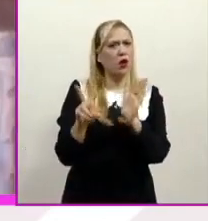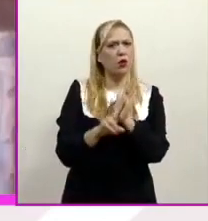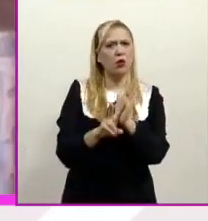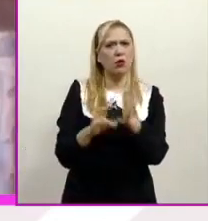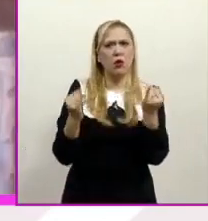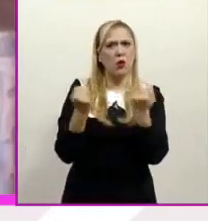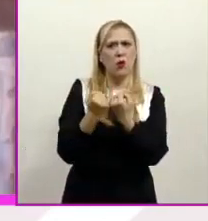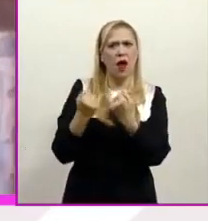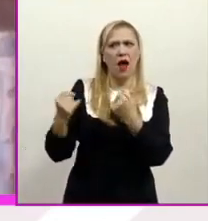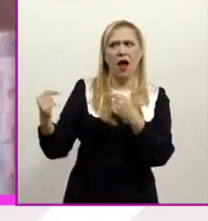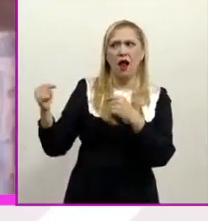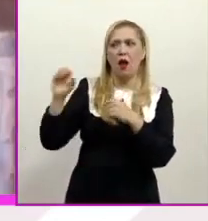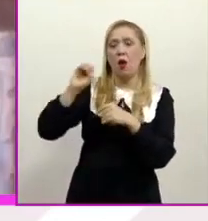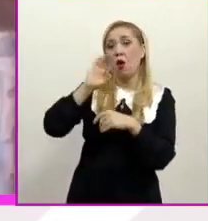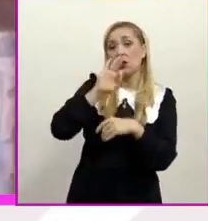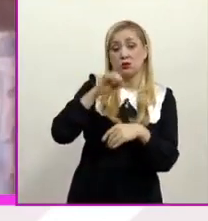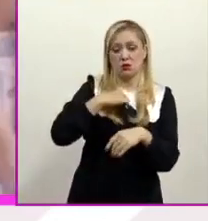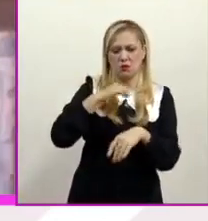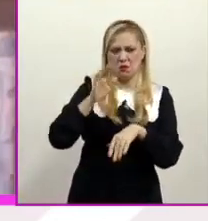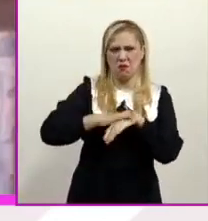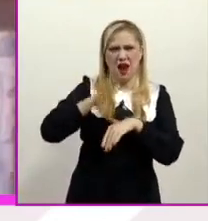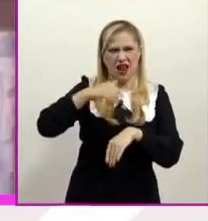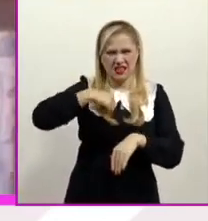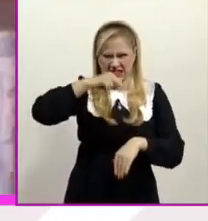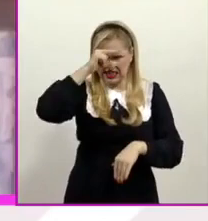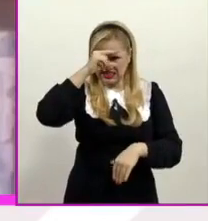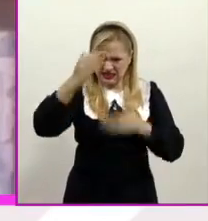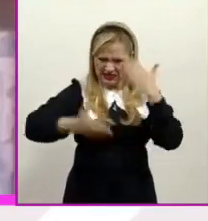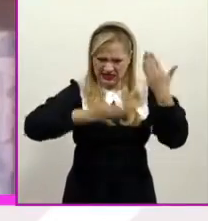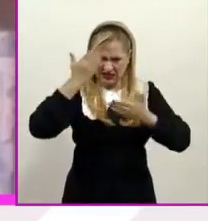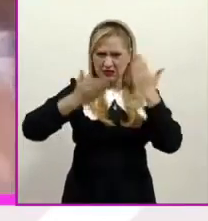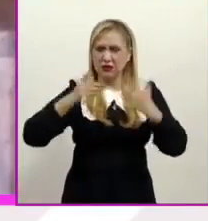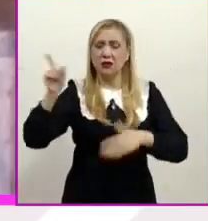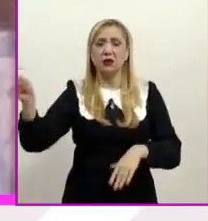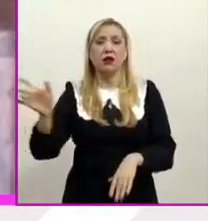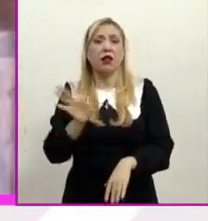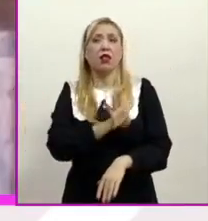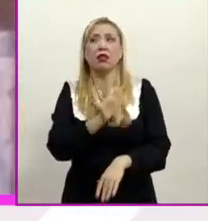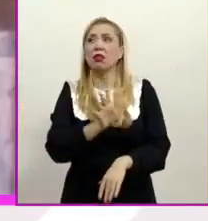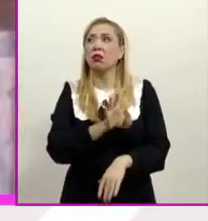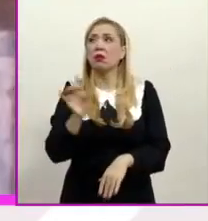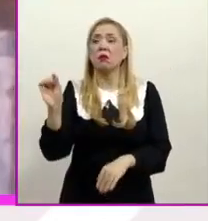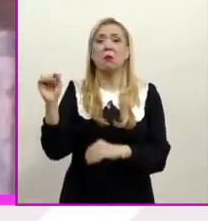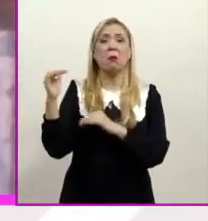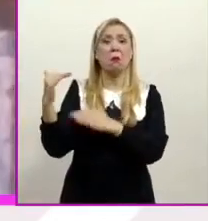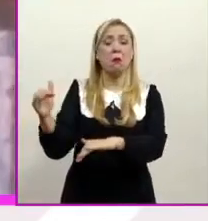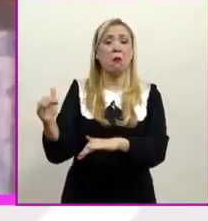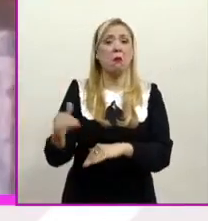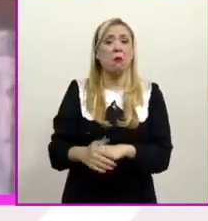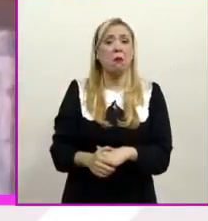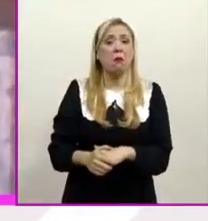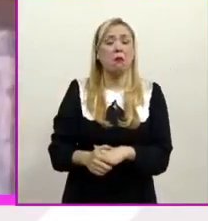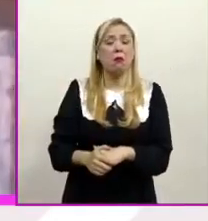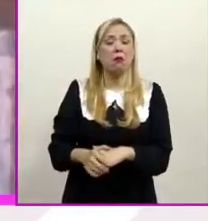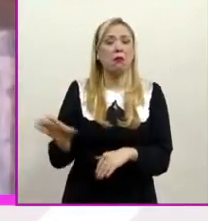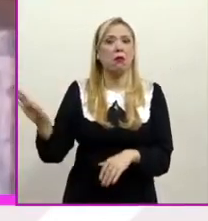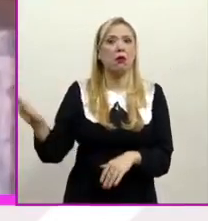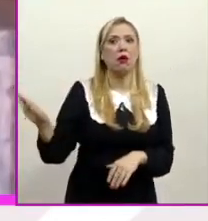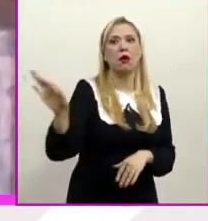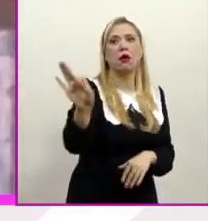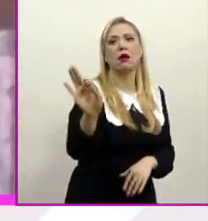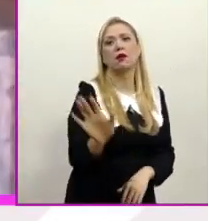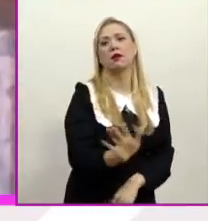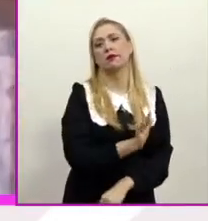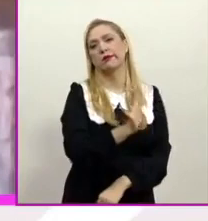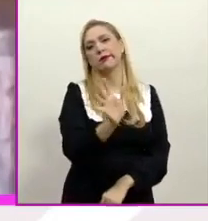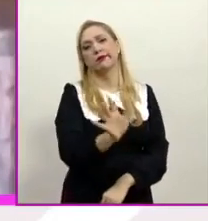muchísimo más o mejor académicamente preparado que otro y nunca se entera que terminaron escogiendo a la persona